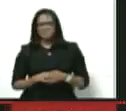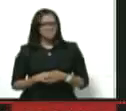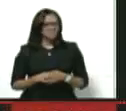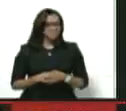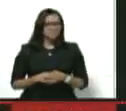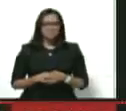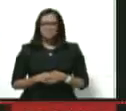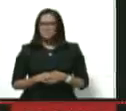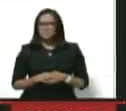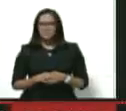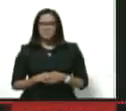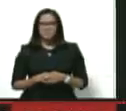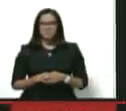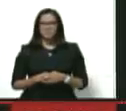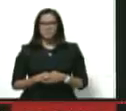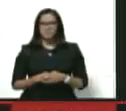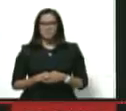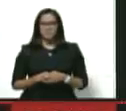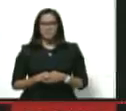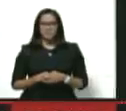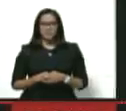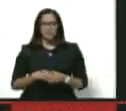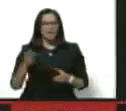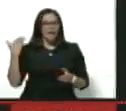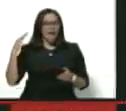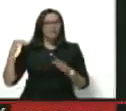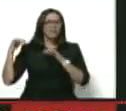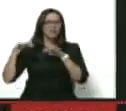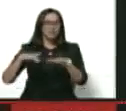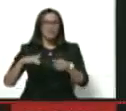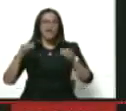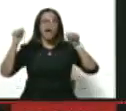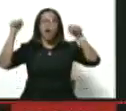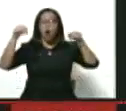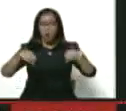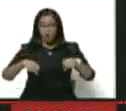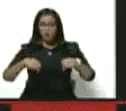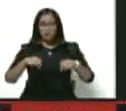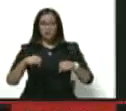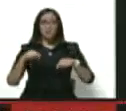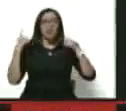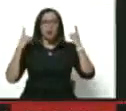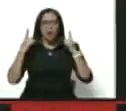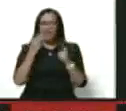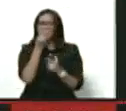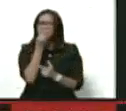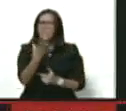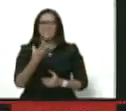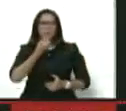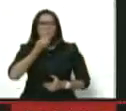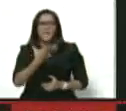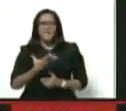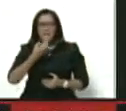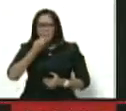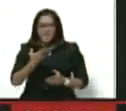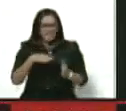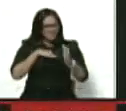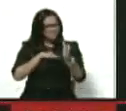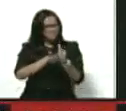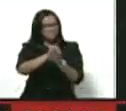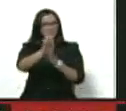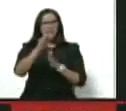por el fenómeno de la vaguada. La Guaira es una ciudad pues bella, bella, iluminada, bella,